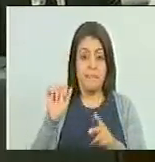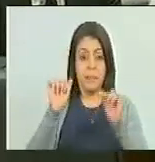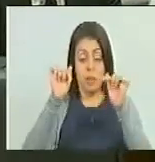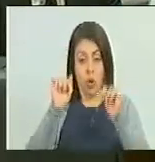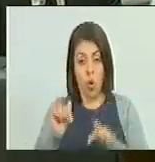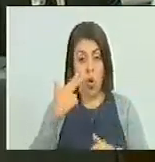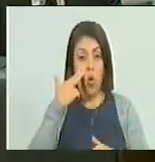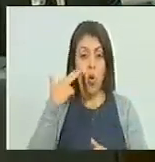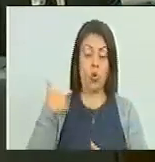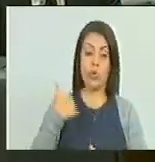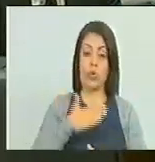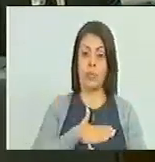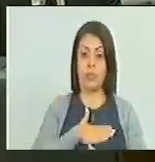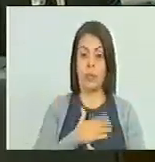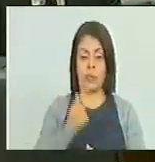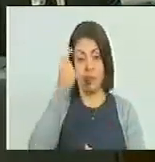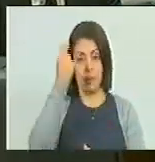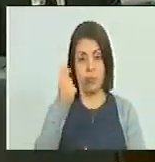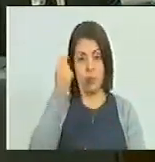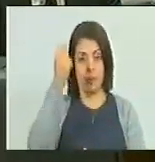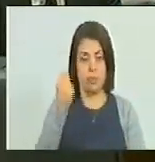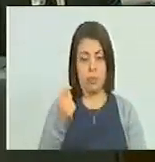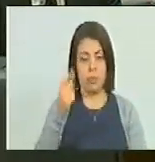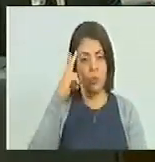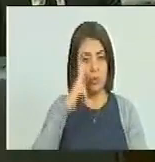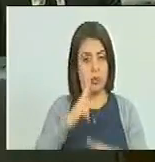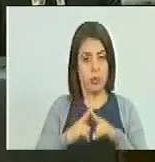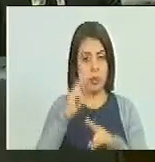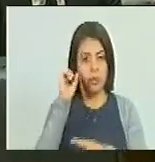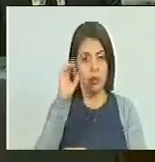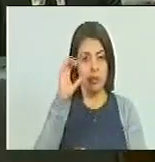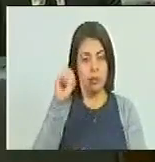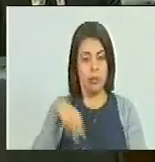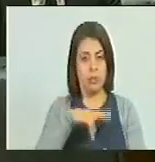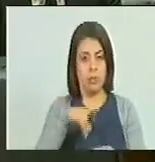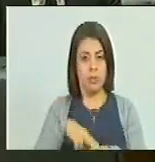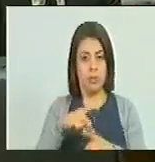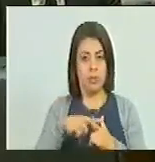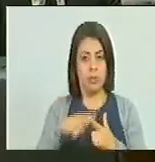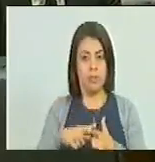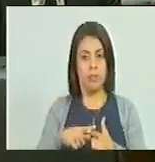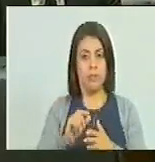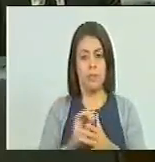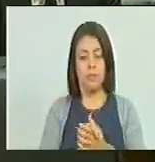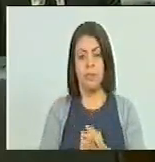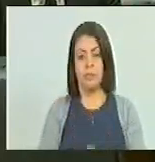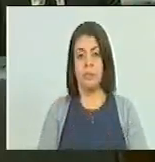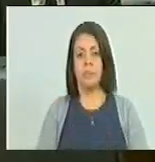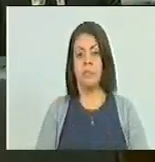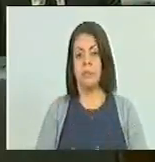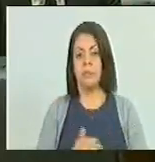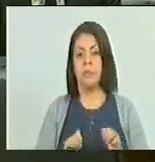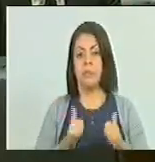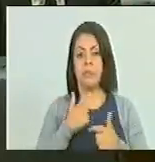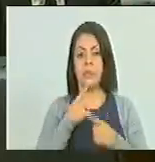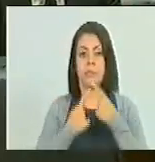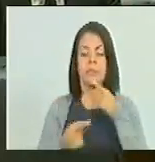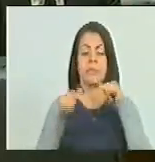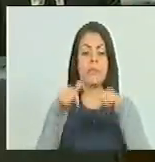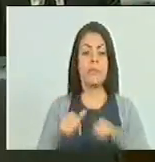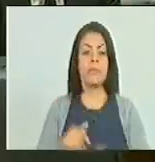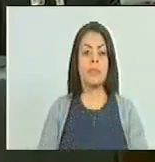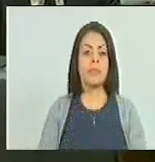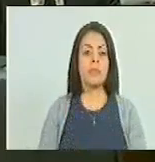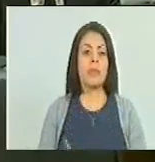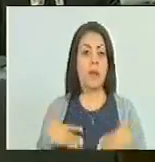un orgullo para mí como diputado de esta honorable Asamblea Nacional, compañeros, compañeras, expresar hoy